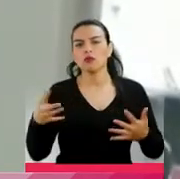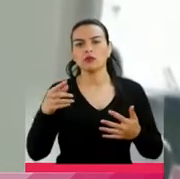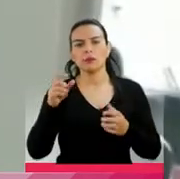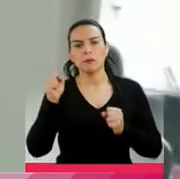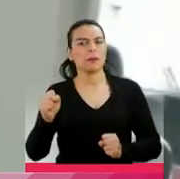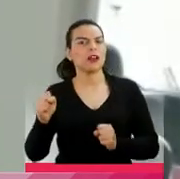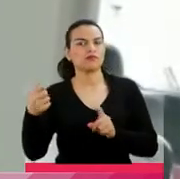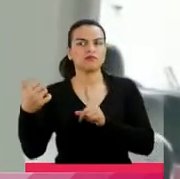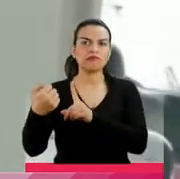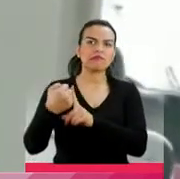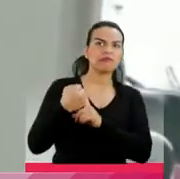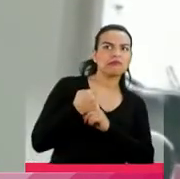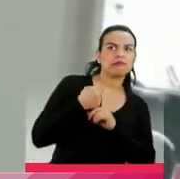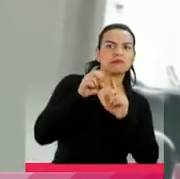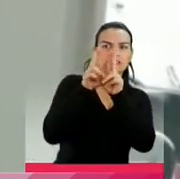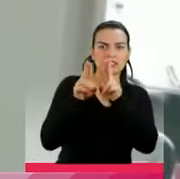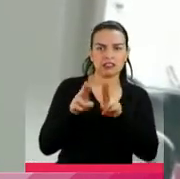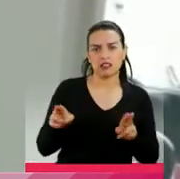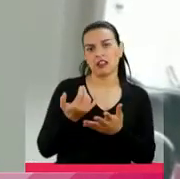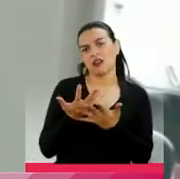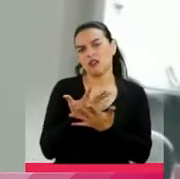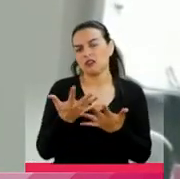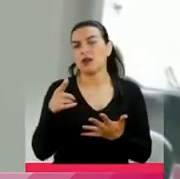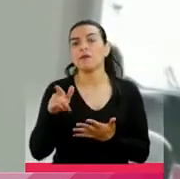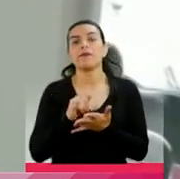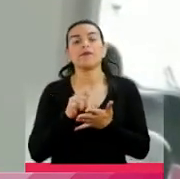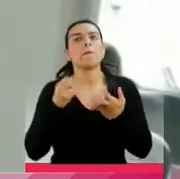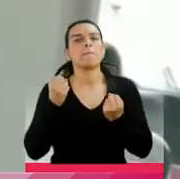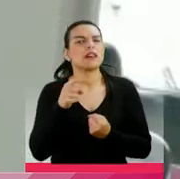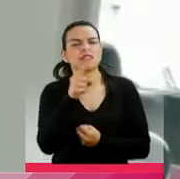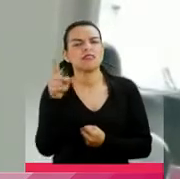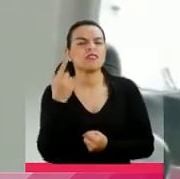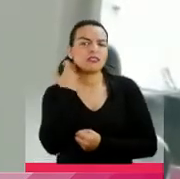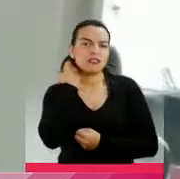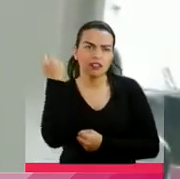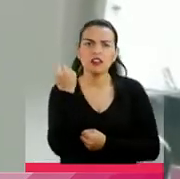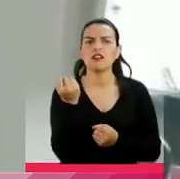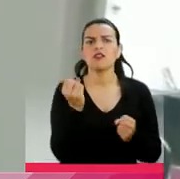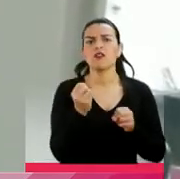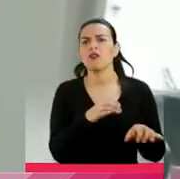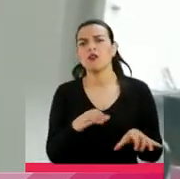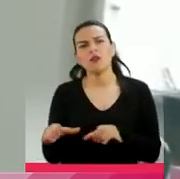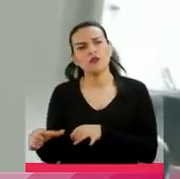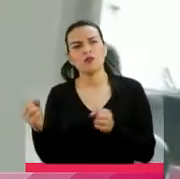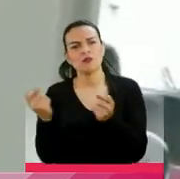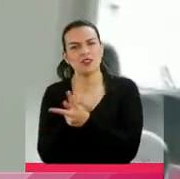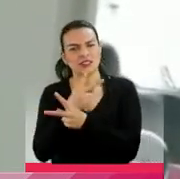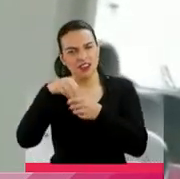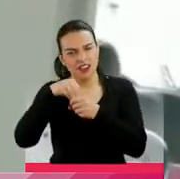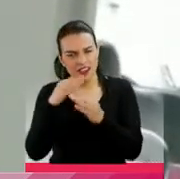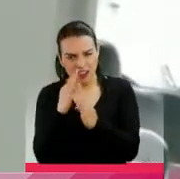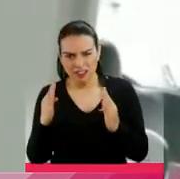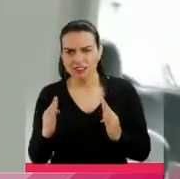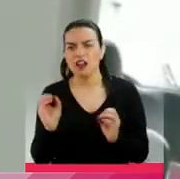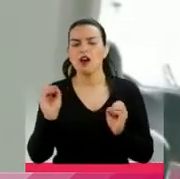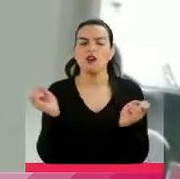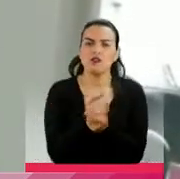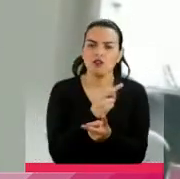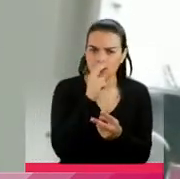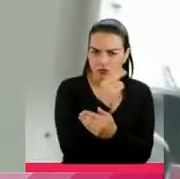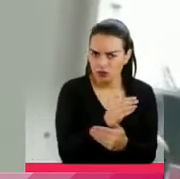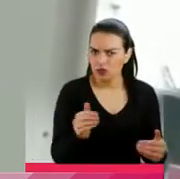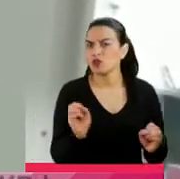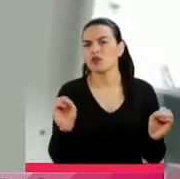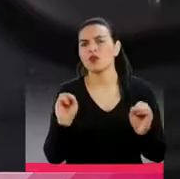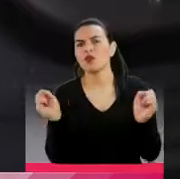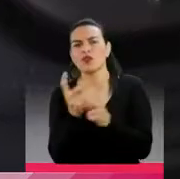a diferentes situaciones: conducta suicida, violencia intrafamiliar, maltrato infantil, violencia sexual o simplemente cuando